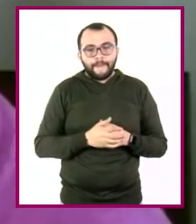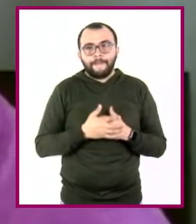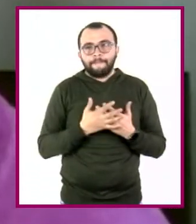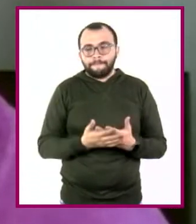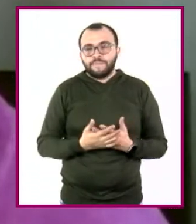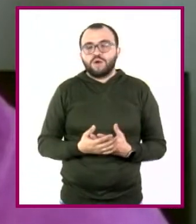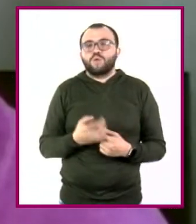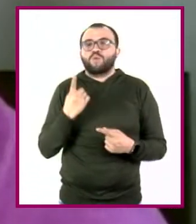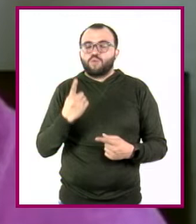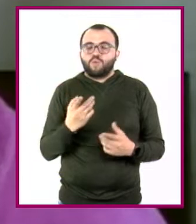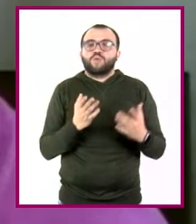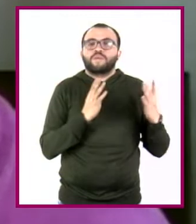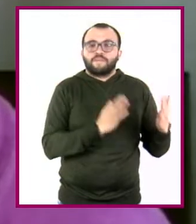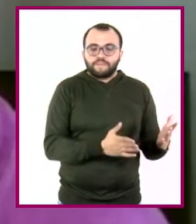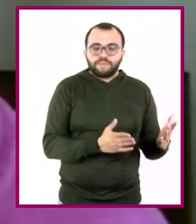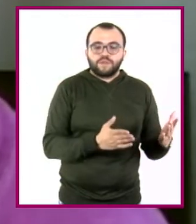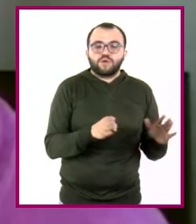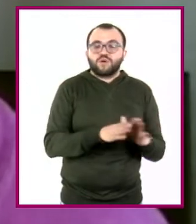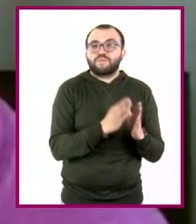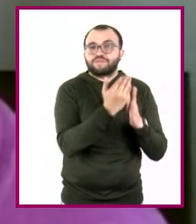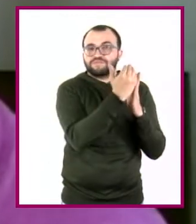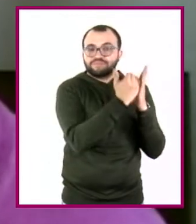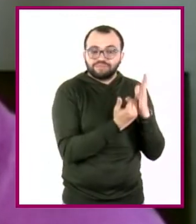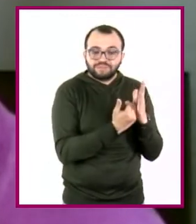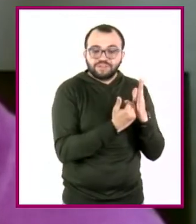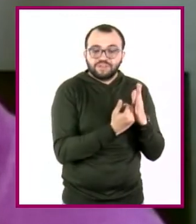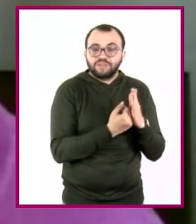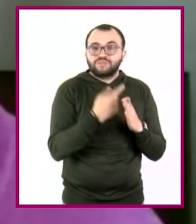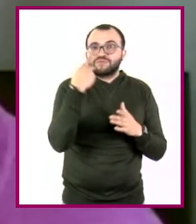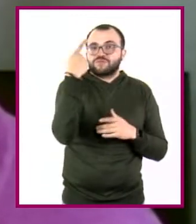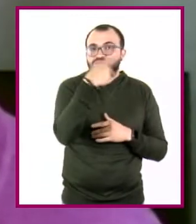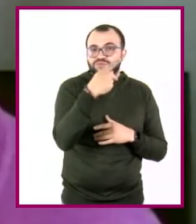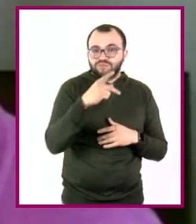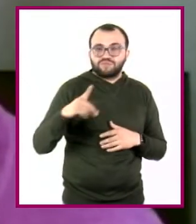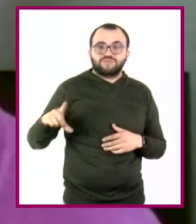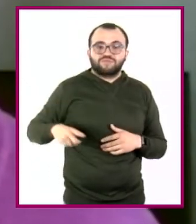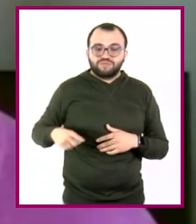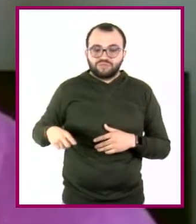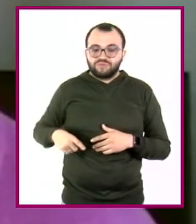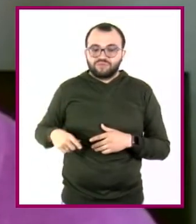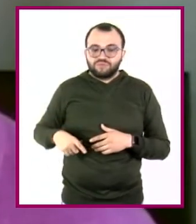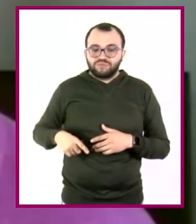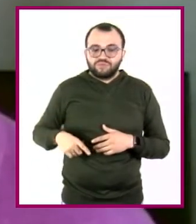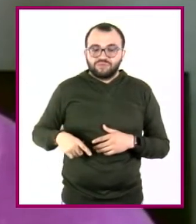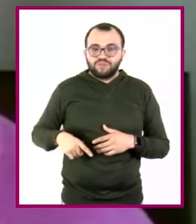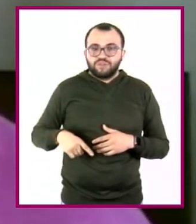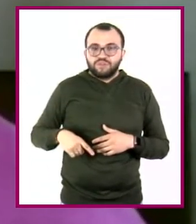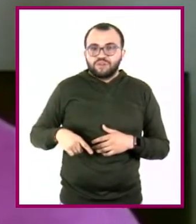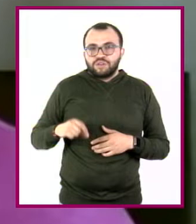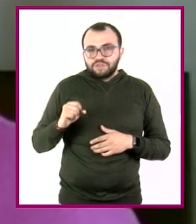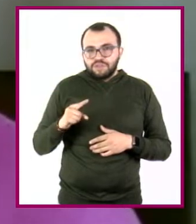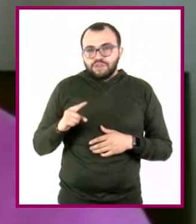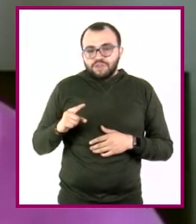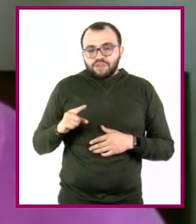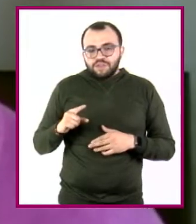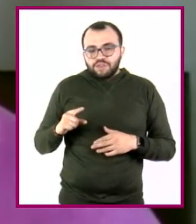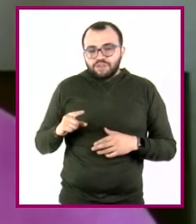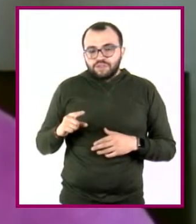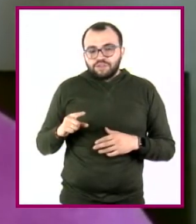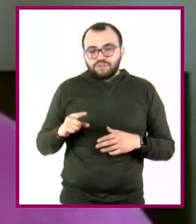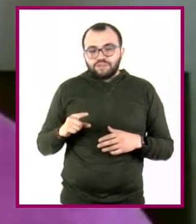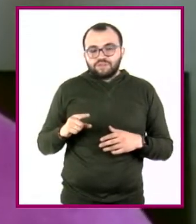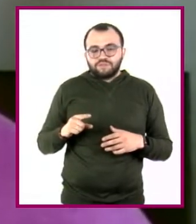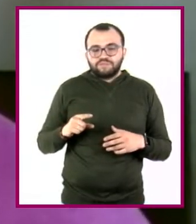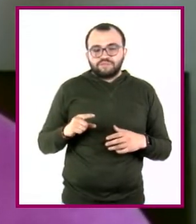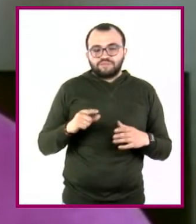Por un lado tenemos la reducción de las capacidades del Estado como resultado de las reformas económicas. Entonces, el